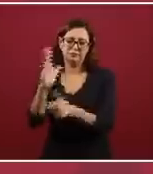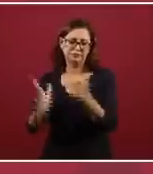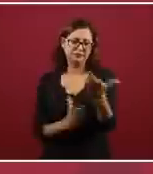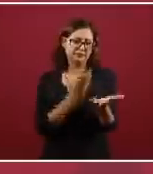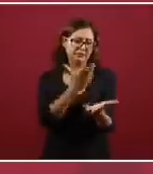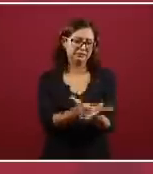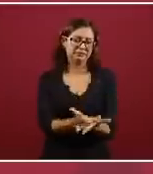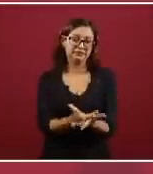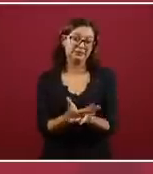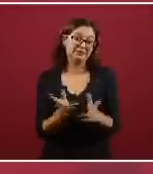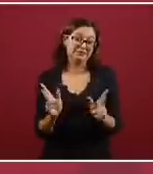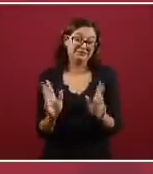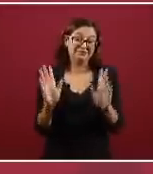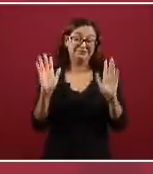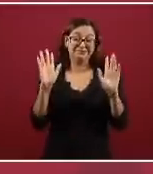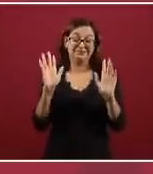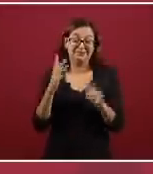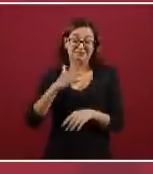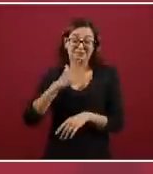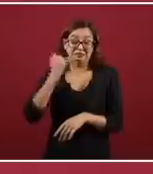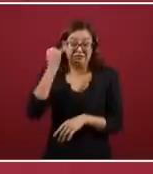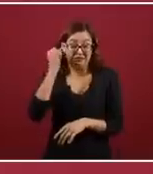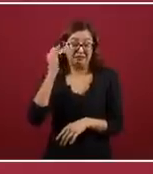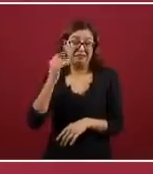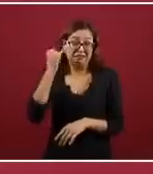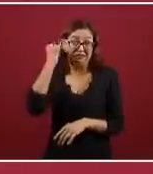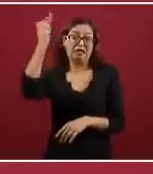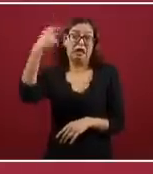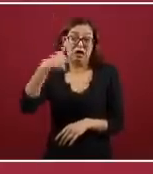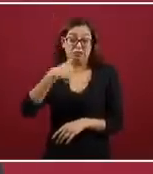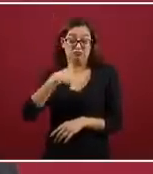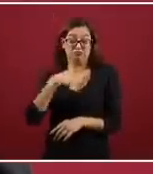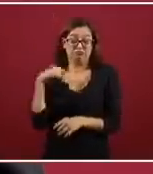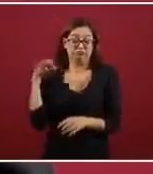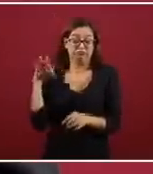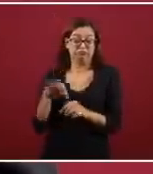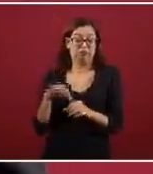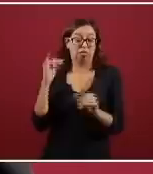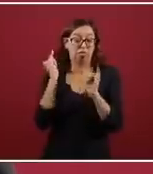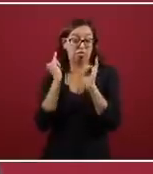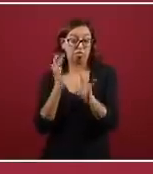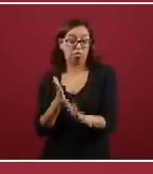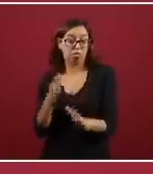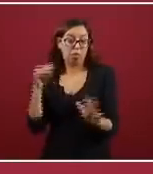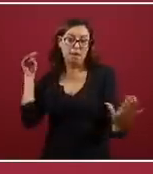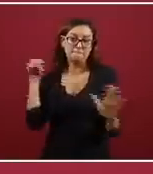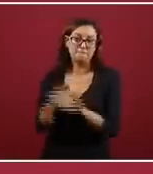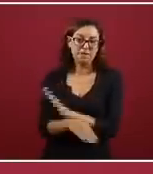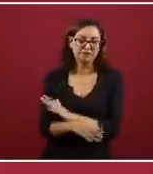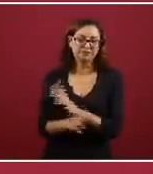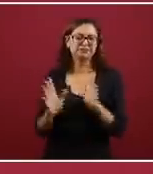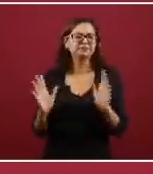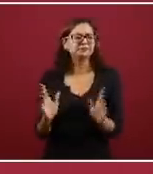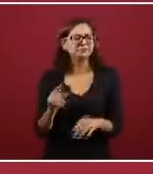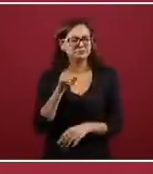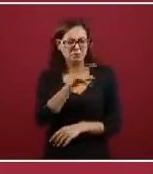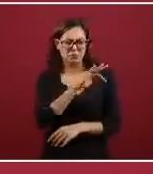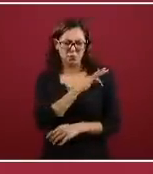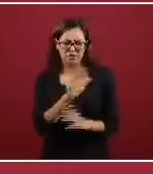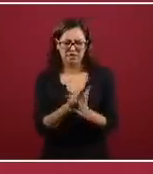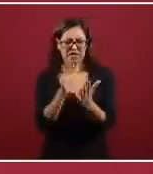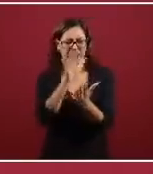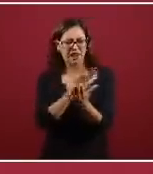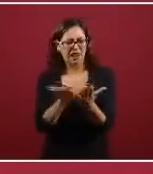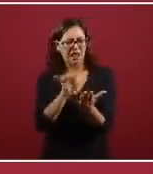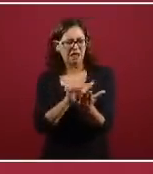sistema provocada por mi persona. Bueno, todas esas pruebas, toda esa literatura está analizada en ese libro